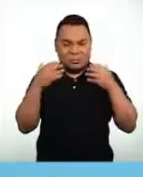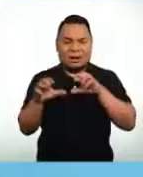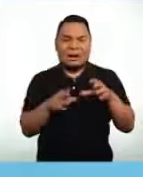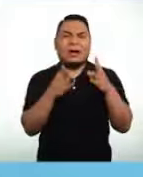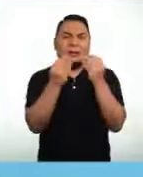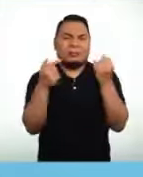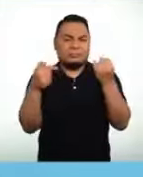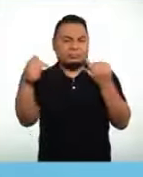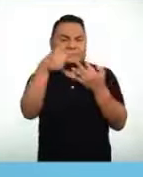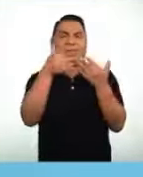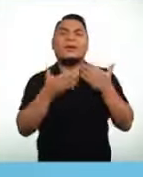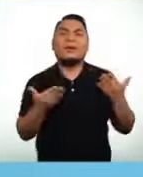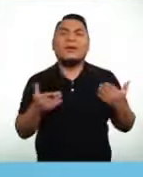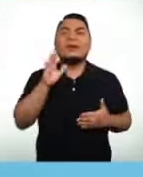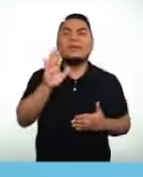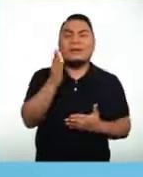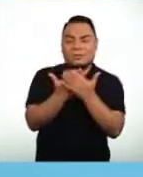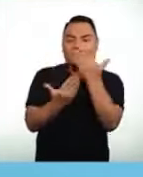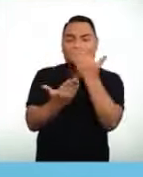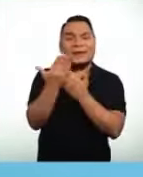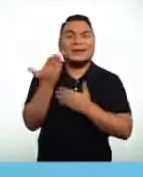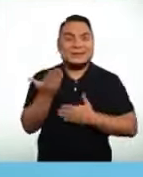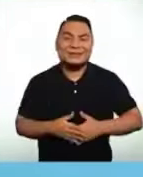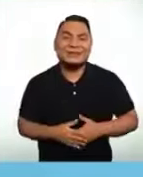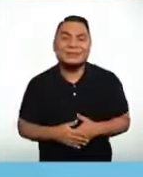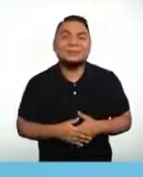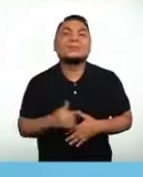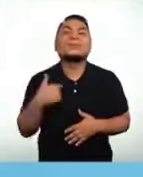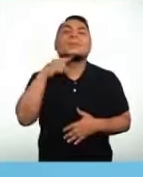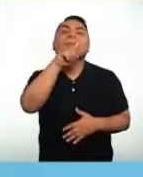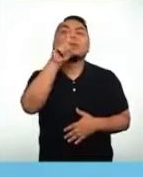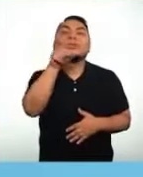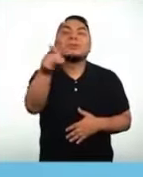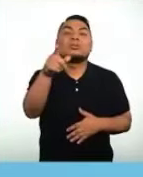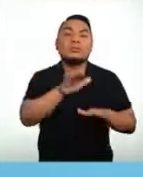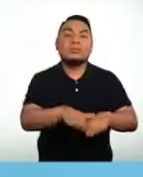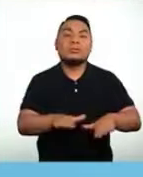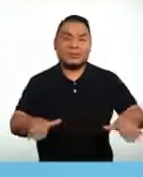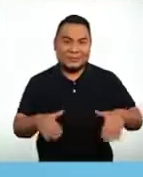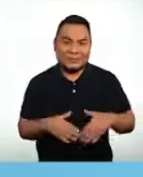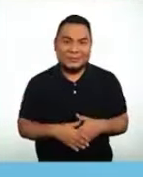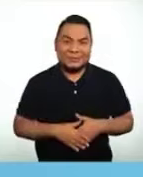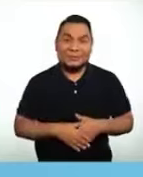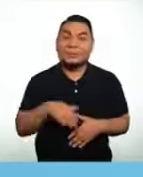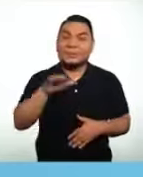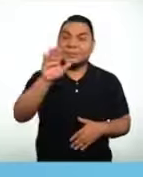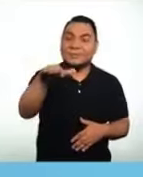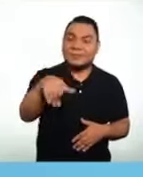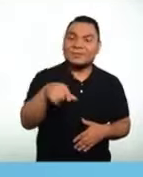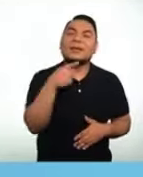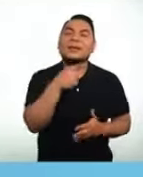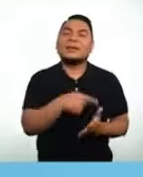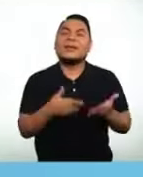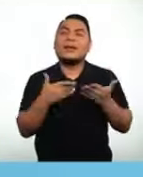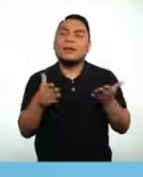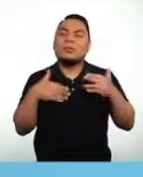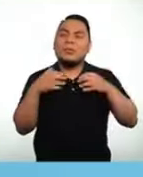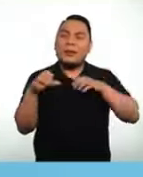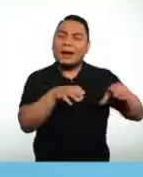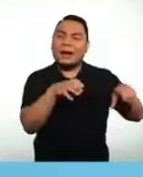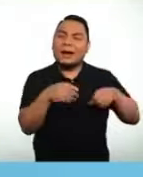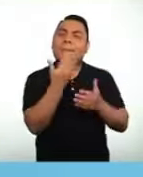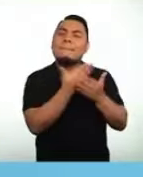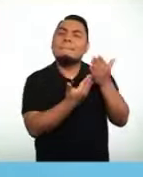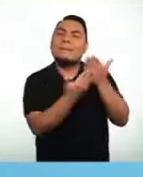¡Wow! Podemos hacer miles de cosas con nuestras manos. Pregúntale a tu niña o niño. ¿Qué